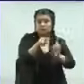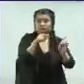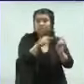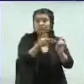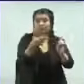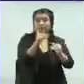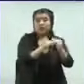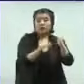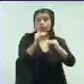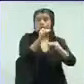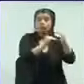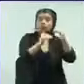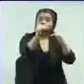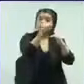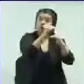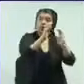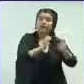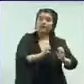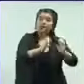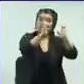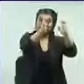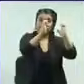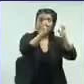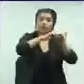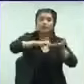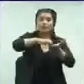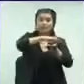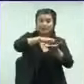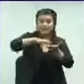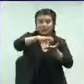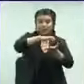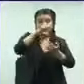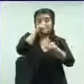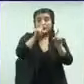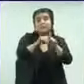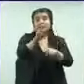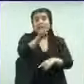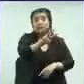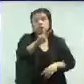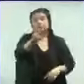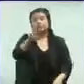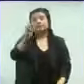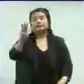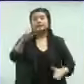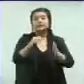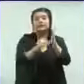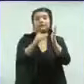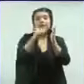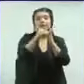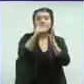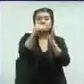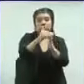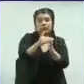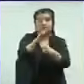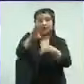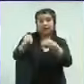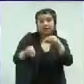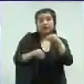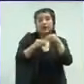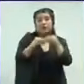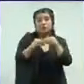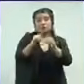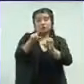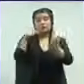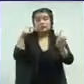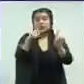la construcción de edificios del Estado, y 323 millones y fracción adicionales están